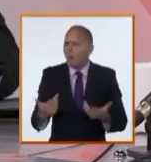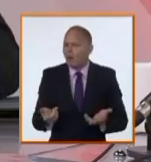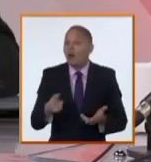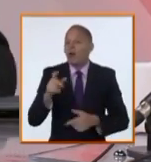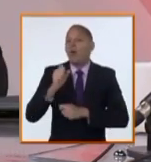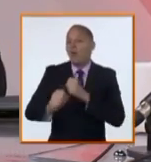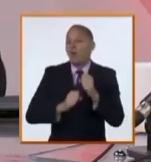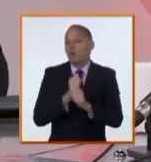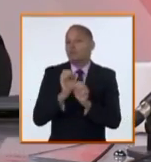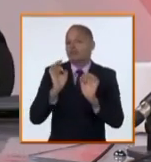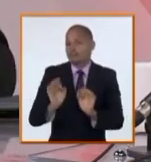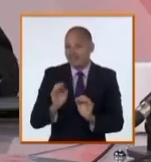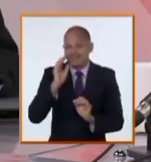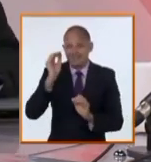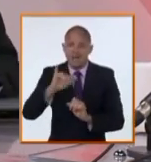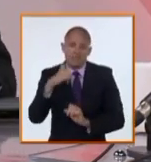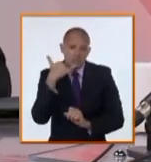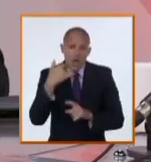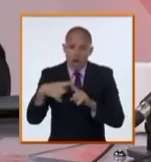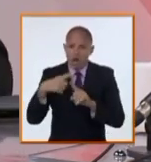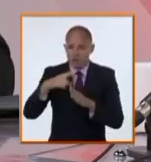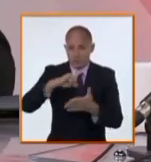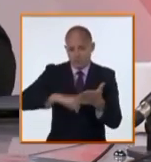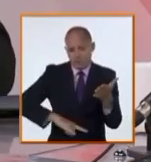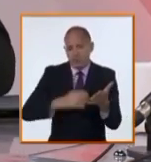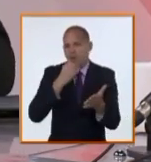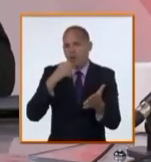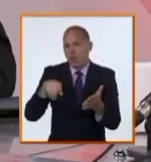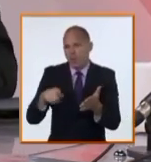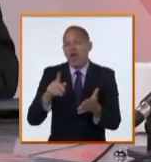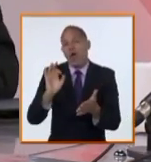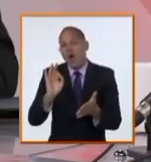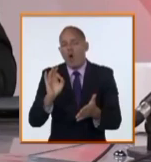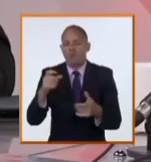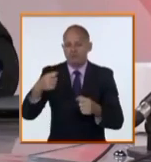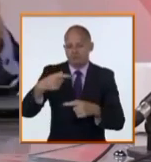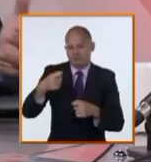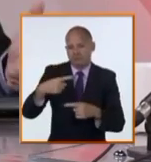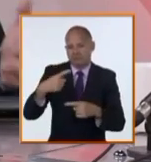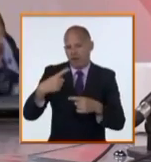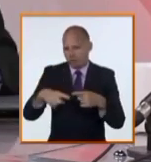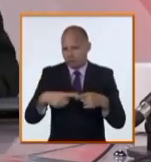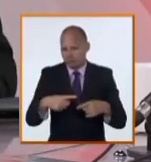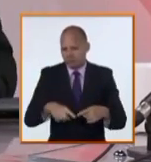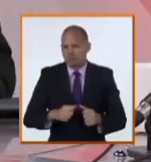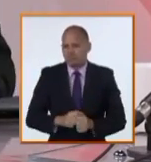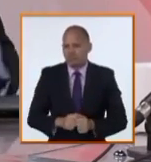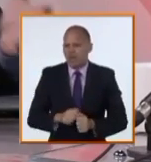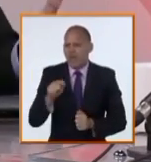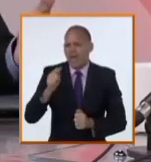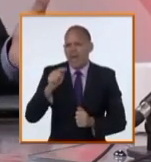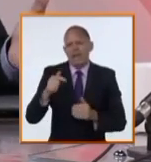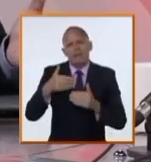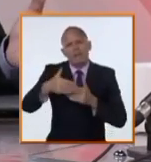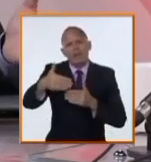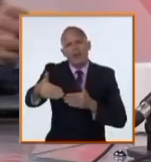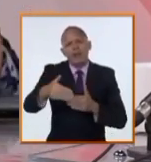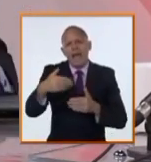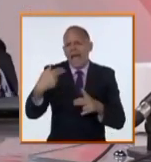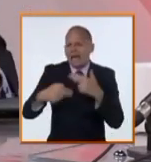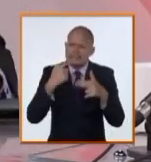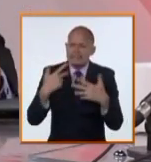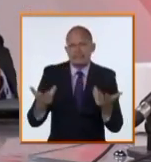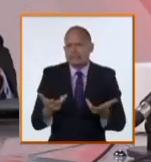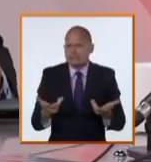Cómo ha sido este proceso Cuáles son las proyecciones principales Hacia dónde se dirigen los próximos pasos de eso estaremos hablando